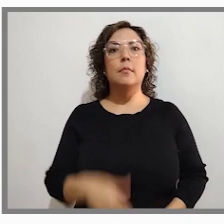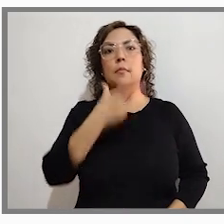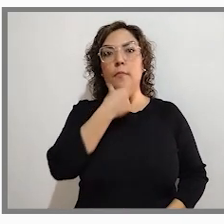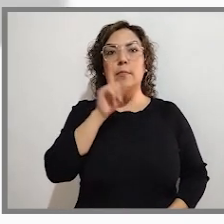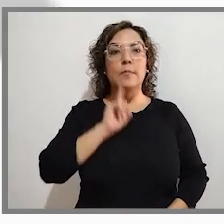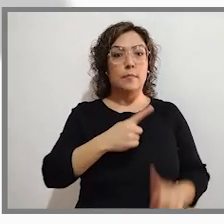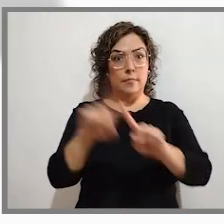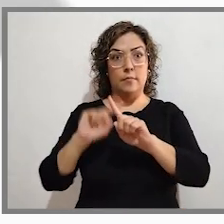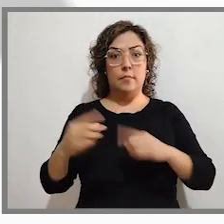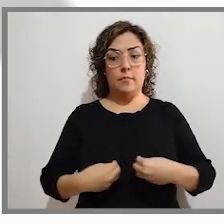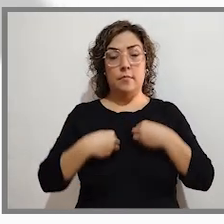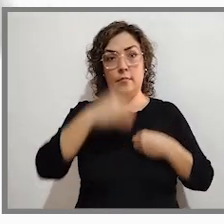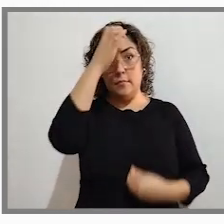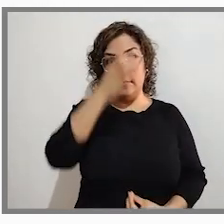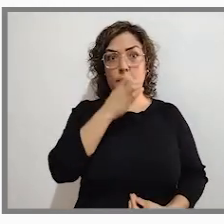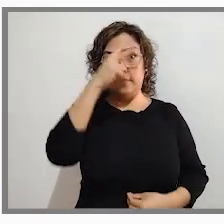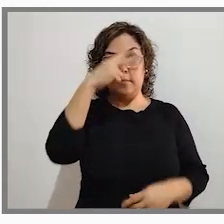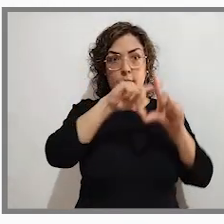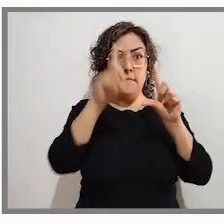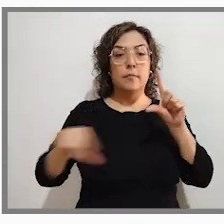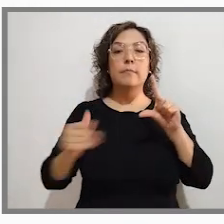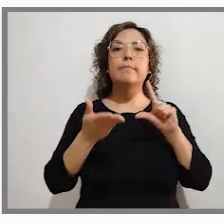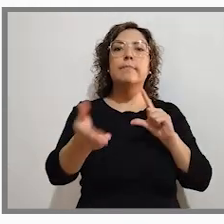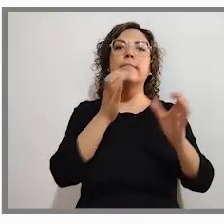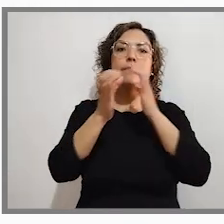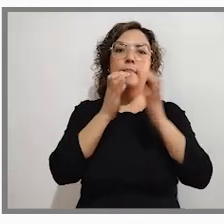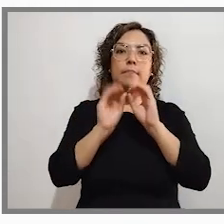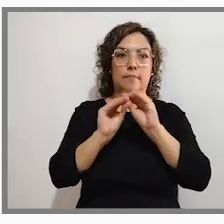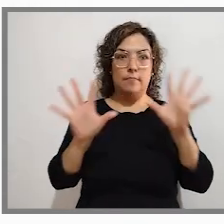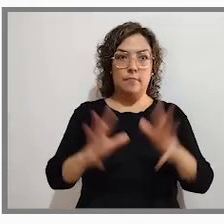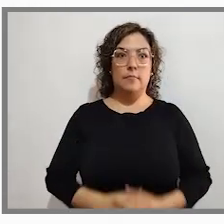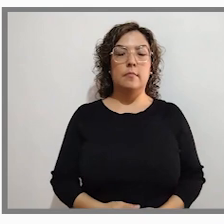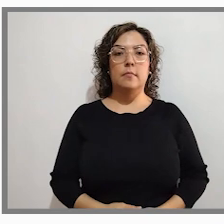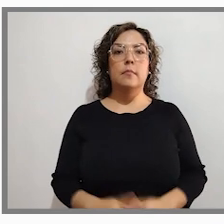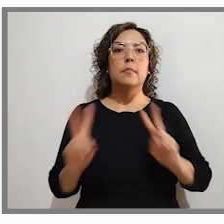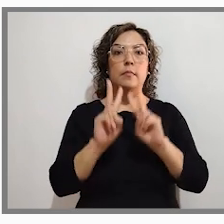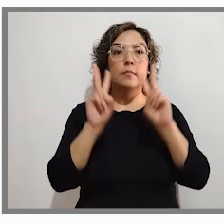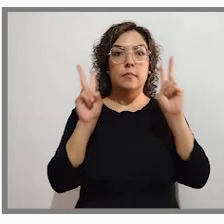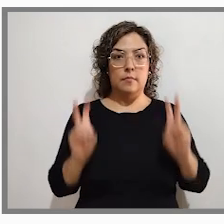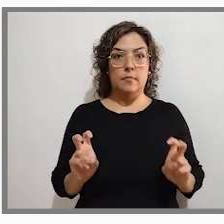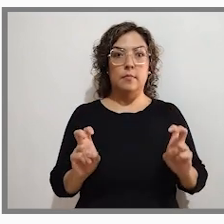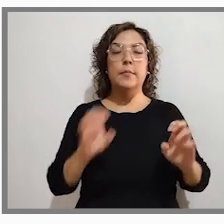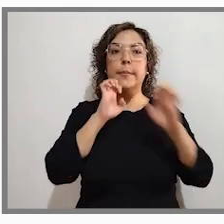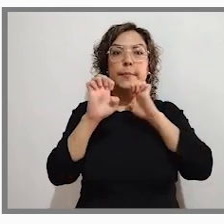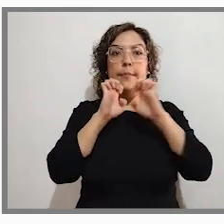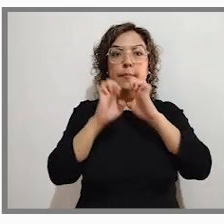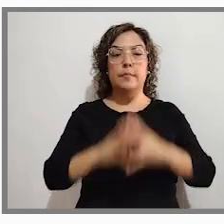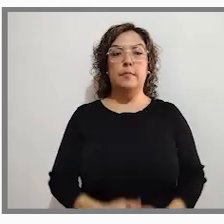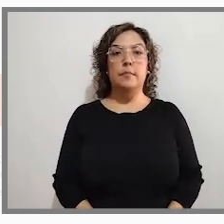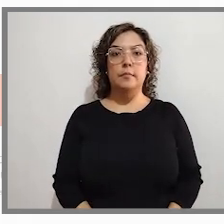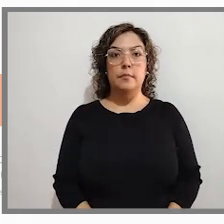vida democrática de Coahuila y de México en comunicación directa con usted. La entrevista.